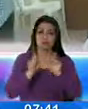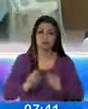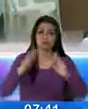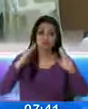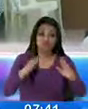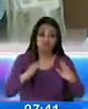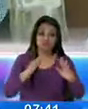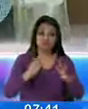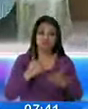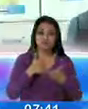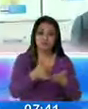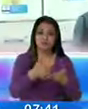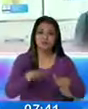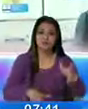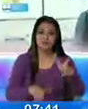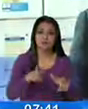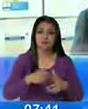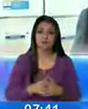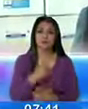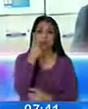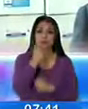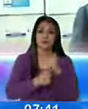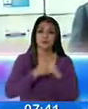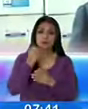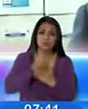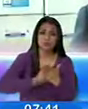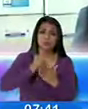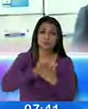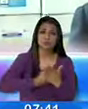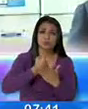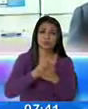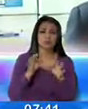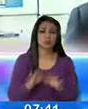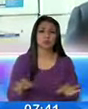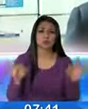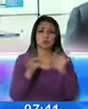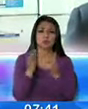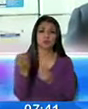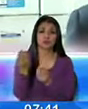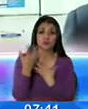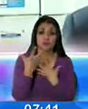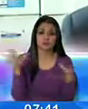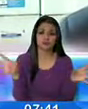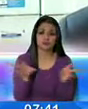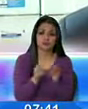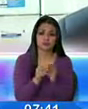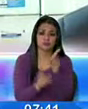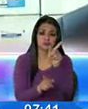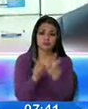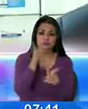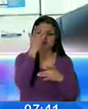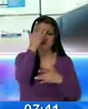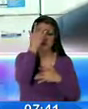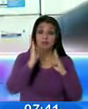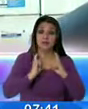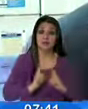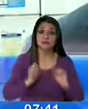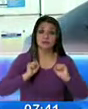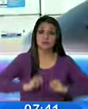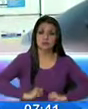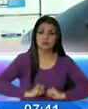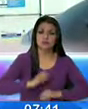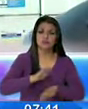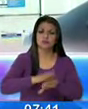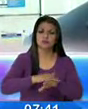combate a esta enfermedad. Venimos 11 años luchando porque debe unificarse toda la información con relación a los pacientes con cáncer. ¿A efectos de